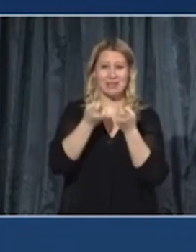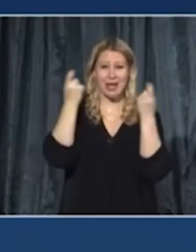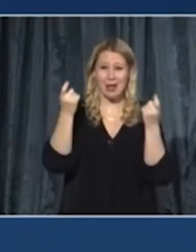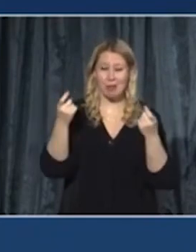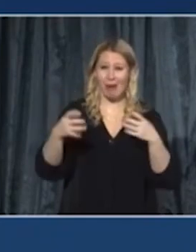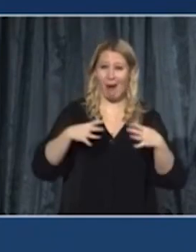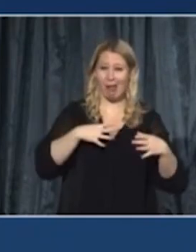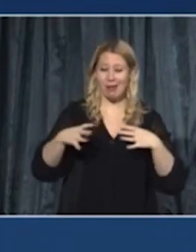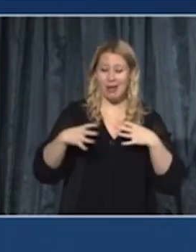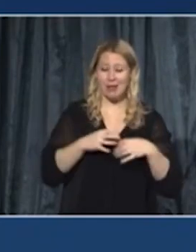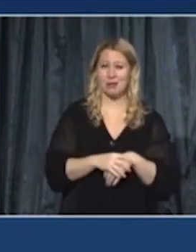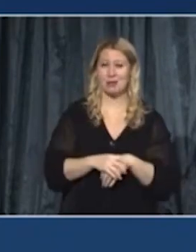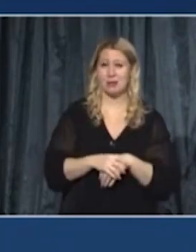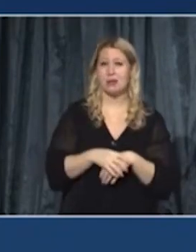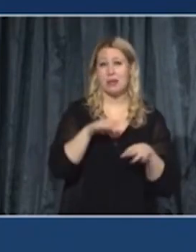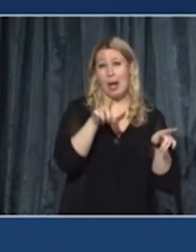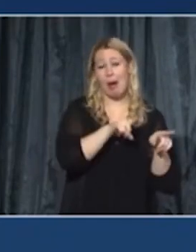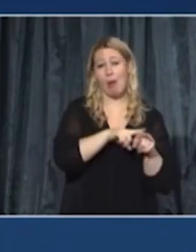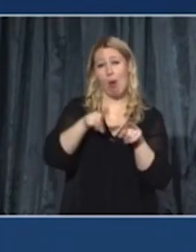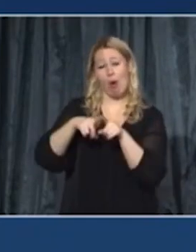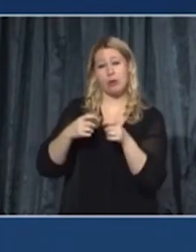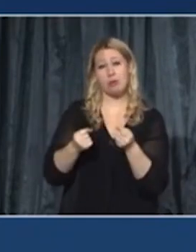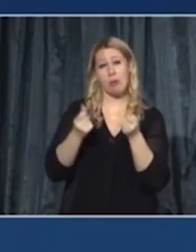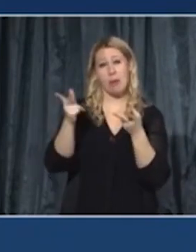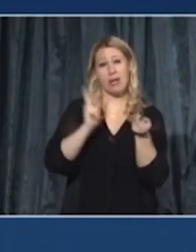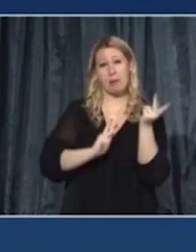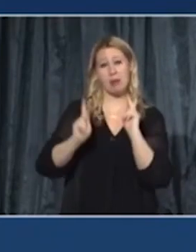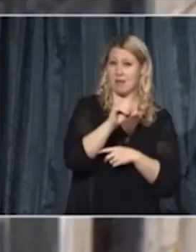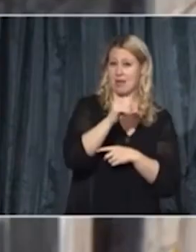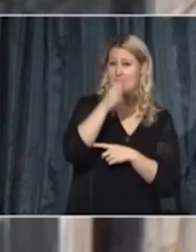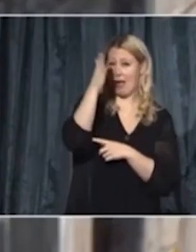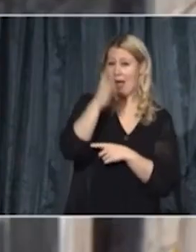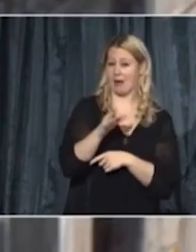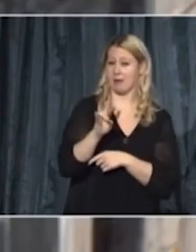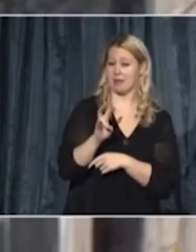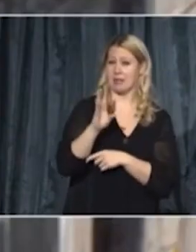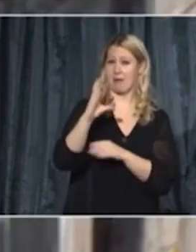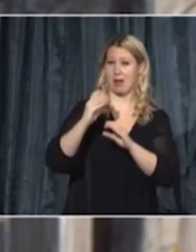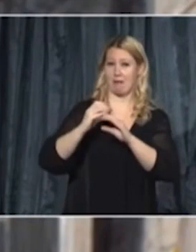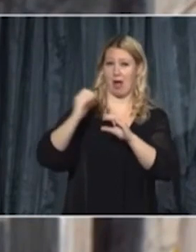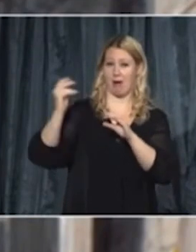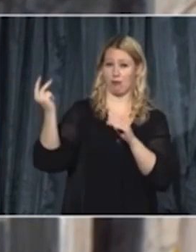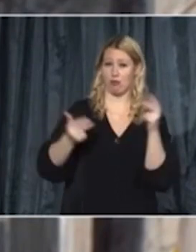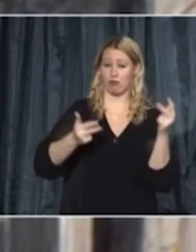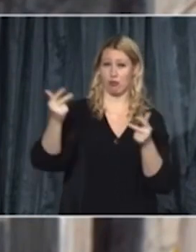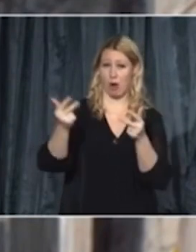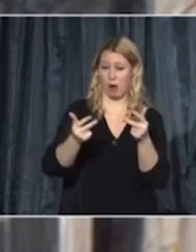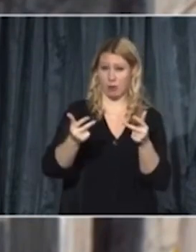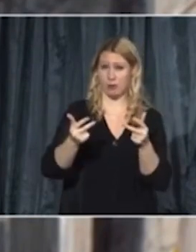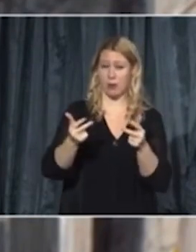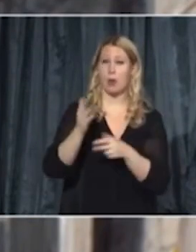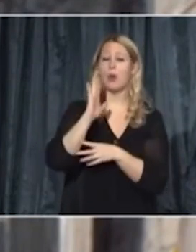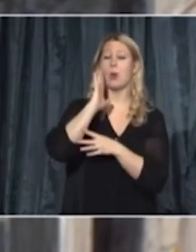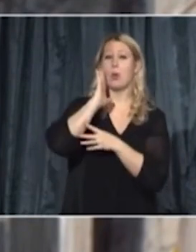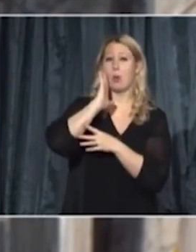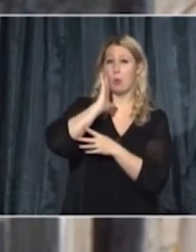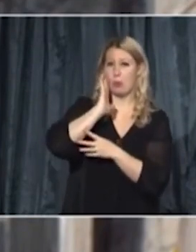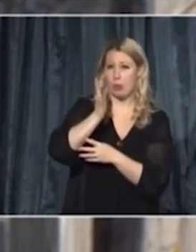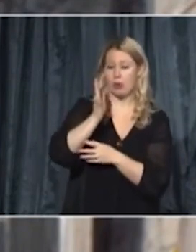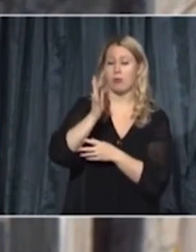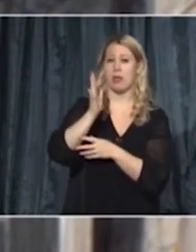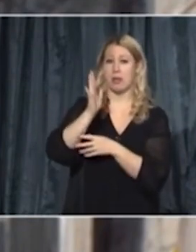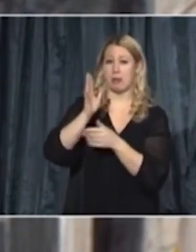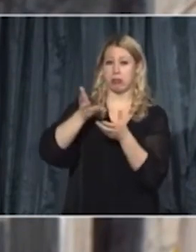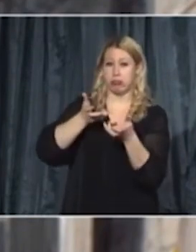nuestras vidas. Y algo de esto se esperaba, pero lo estamos observando con mucho cuidado. Las autoridades de salud en la ciudad de Nueva York, y dando ejemplo usando